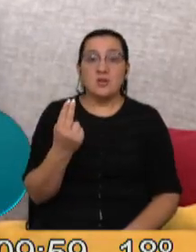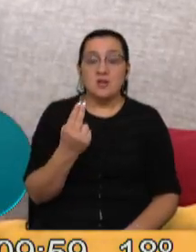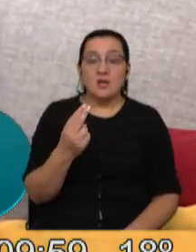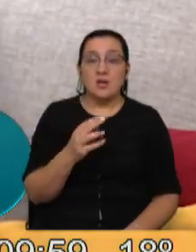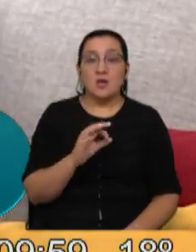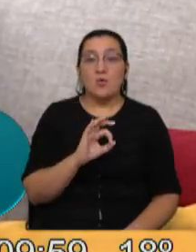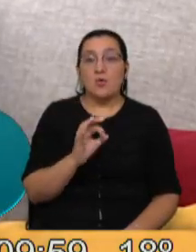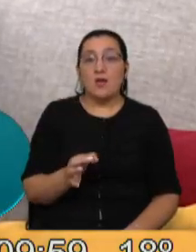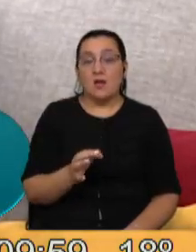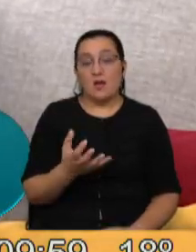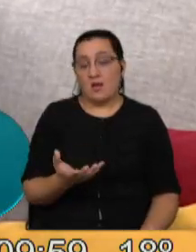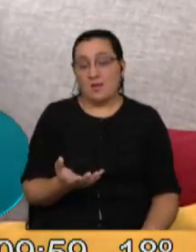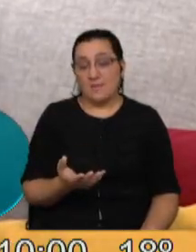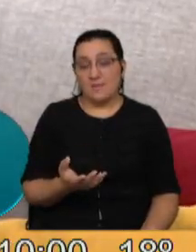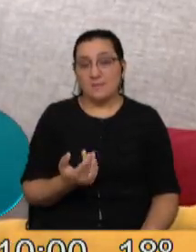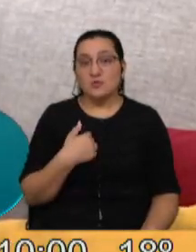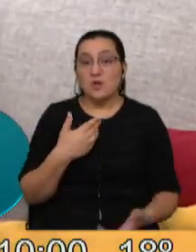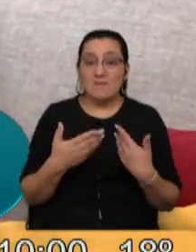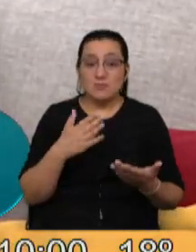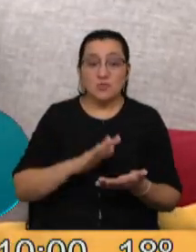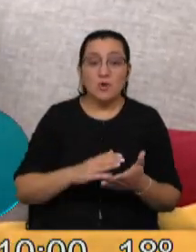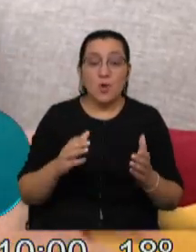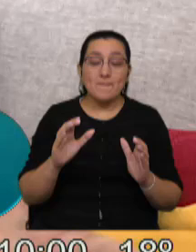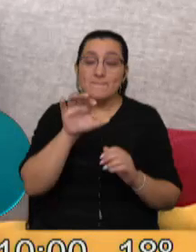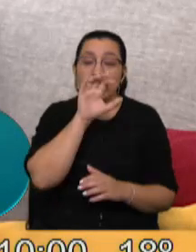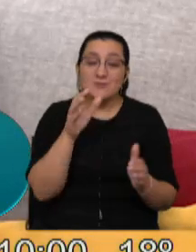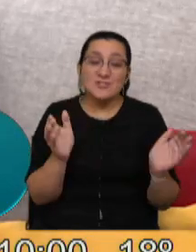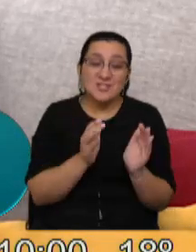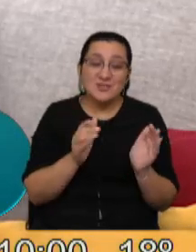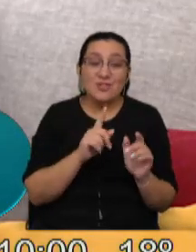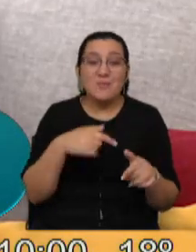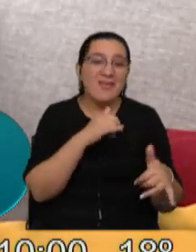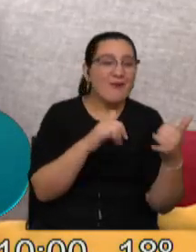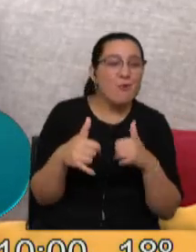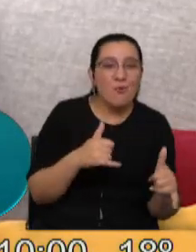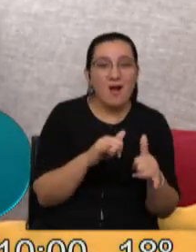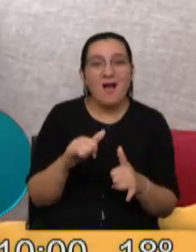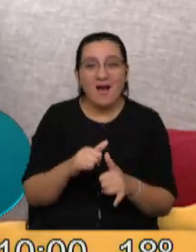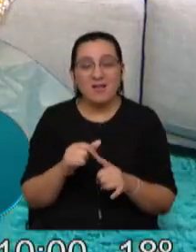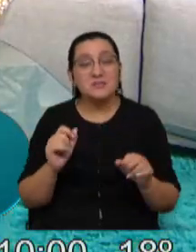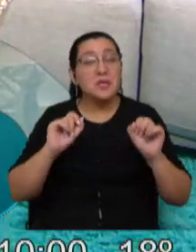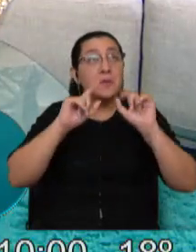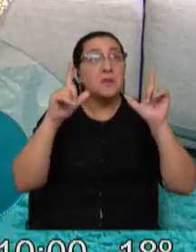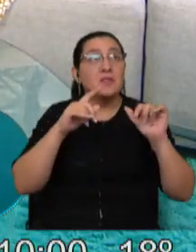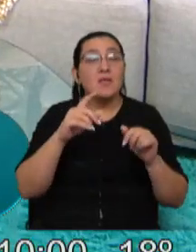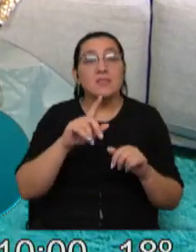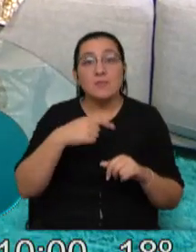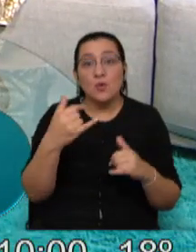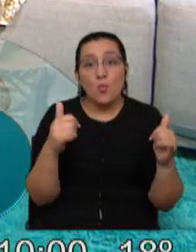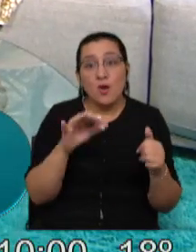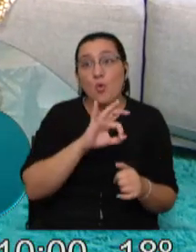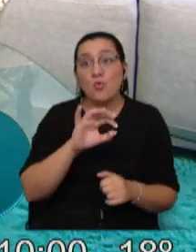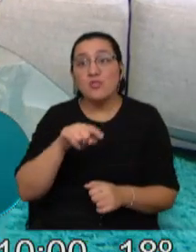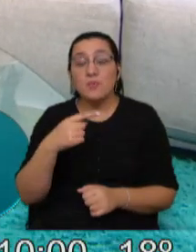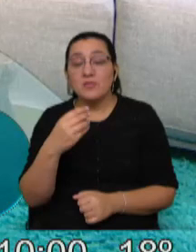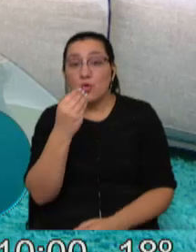defecar. Nosotros hablamos de los cachorros, que bueno, los cachorritos después de jugar, después de cuando se despiertan y después de comer, entre 10 y 15 minutos van a